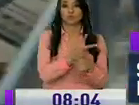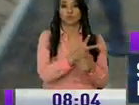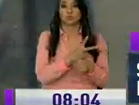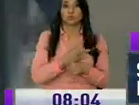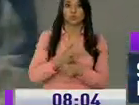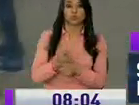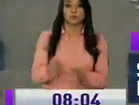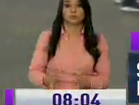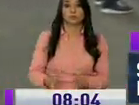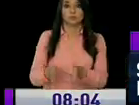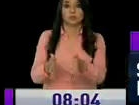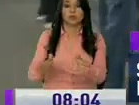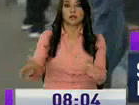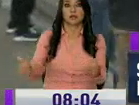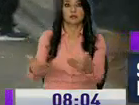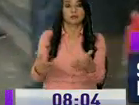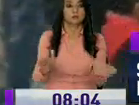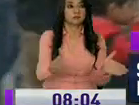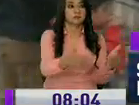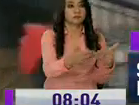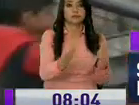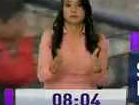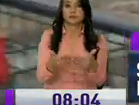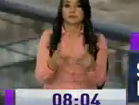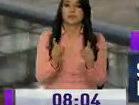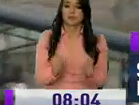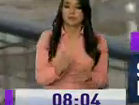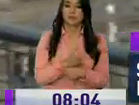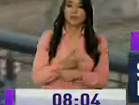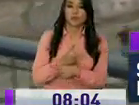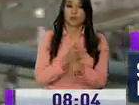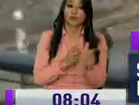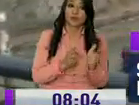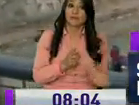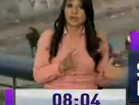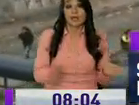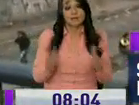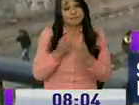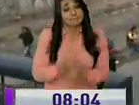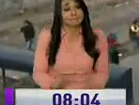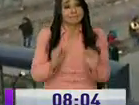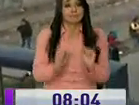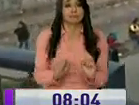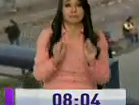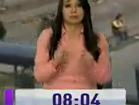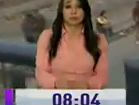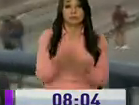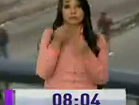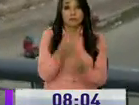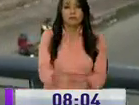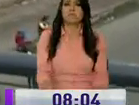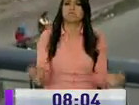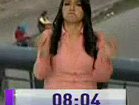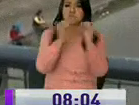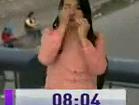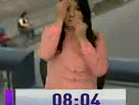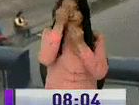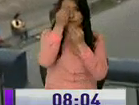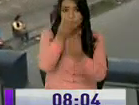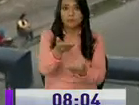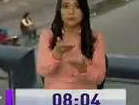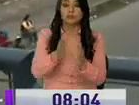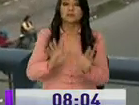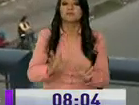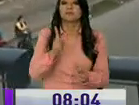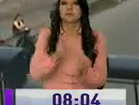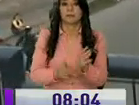más desvíos aquí, así que hay que tomar vías alternas. Con esta información, y por supuesto, nosotros siempre pendientes de lo